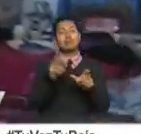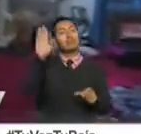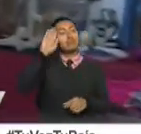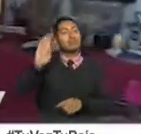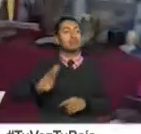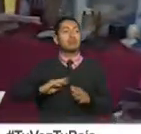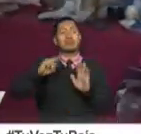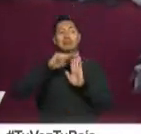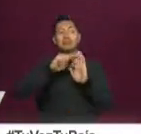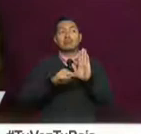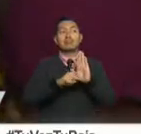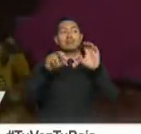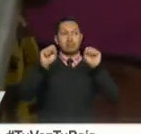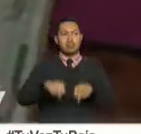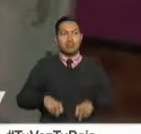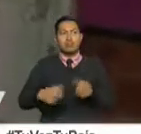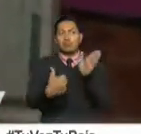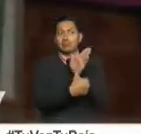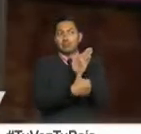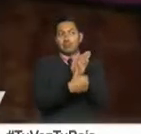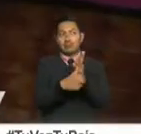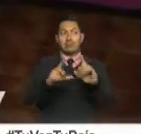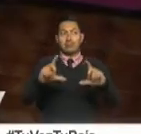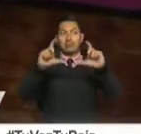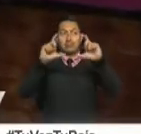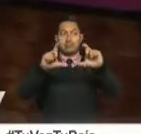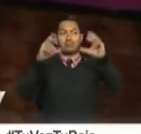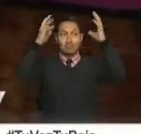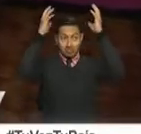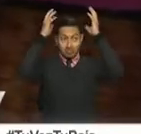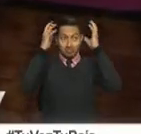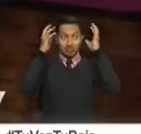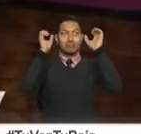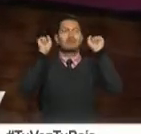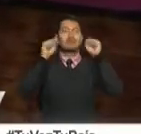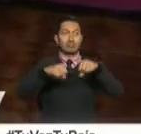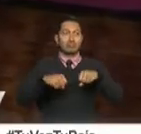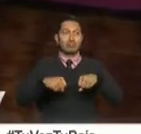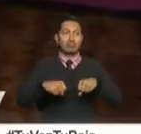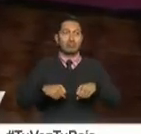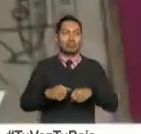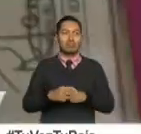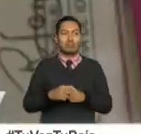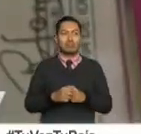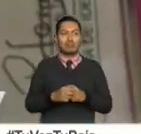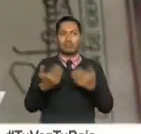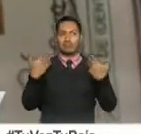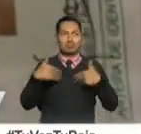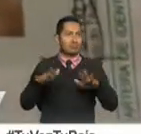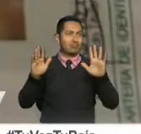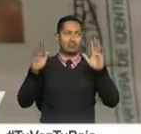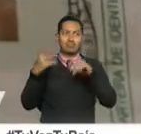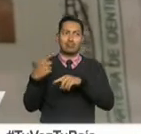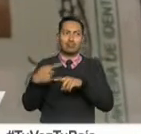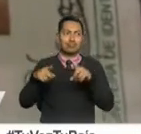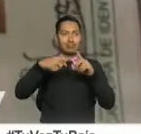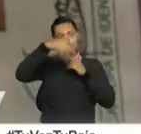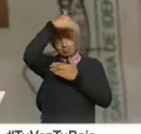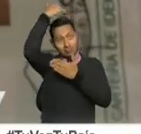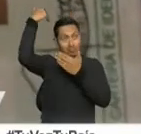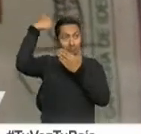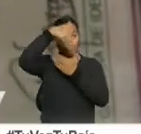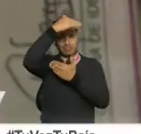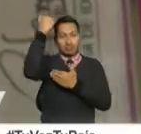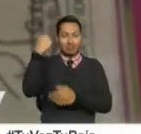norma que permite sacarse la foto del documento de identidad con sombreros, turbantes, velos, o cualquier otra cobertura de cabeza por motivos